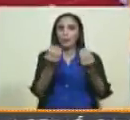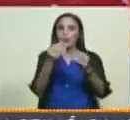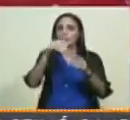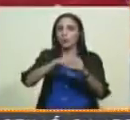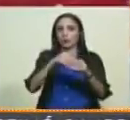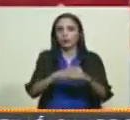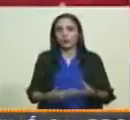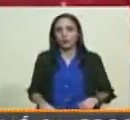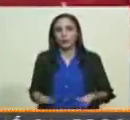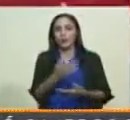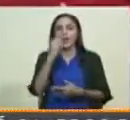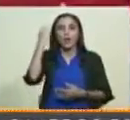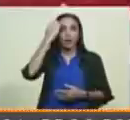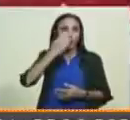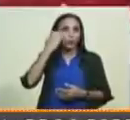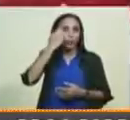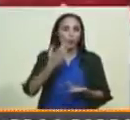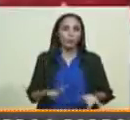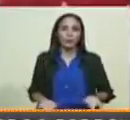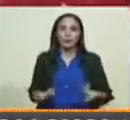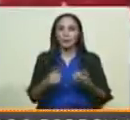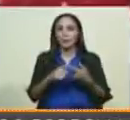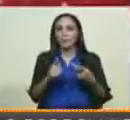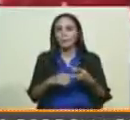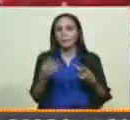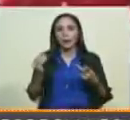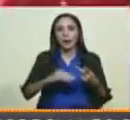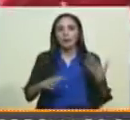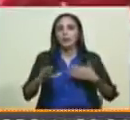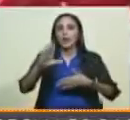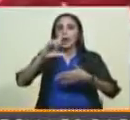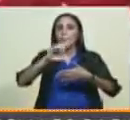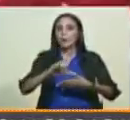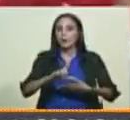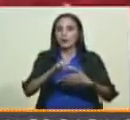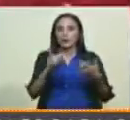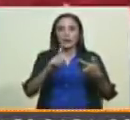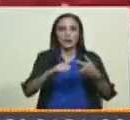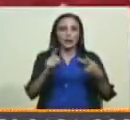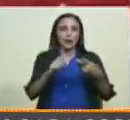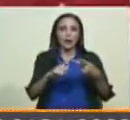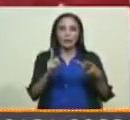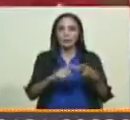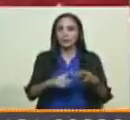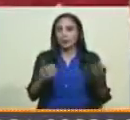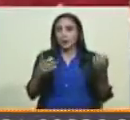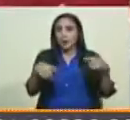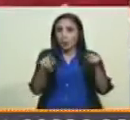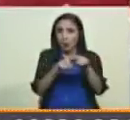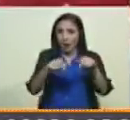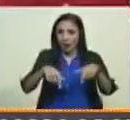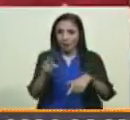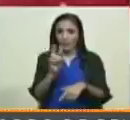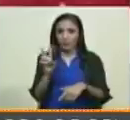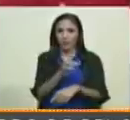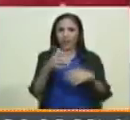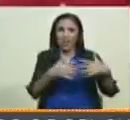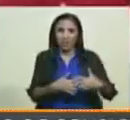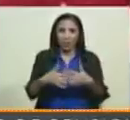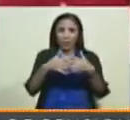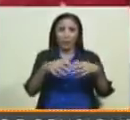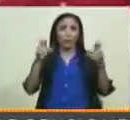Ningún país en Europa, en América Latina, ningún país, ni Estados